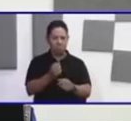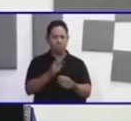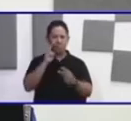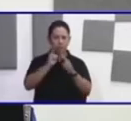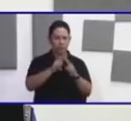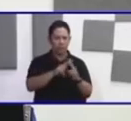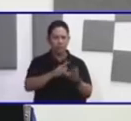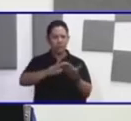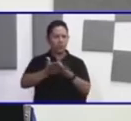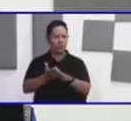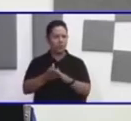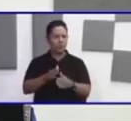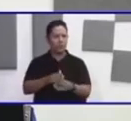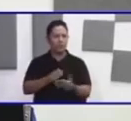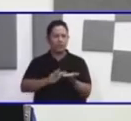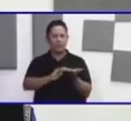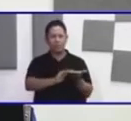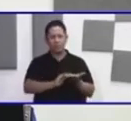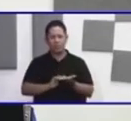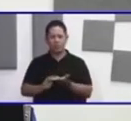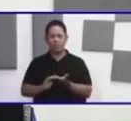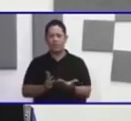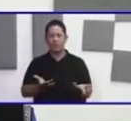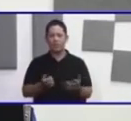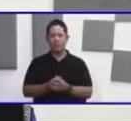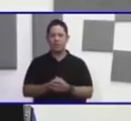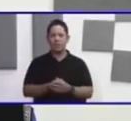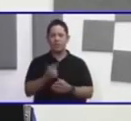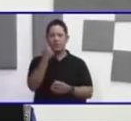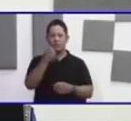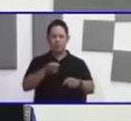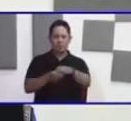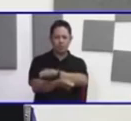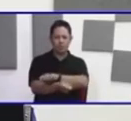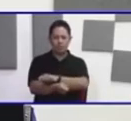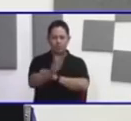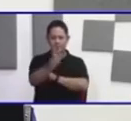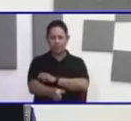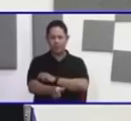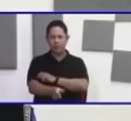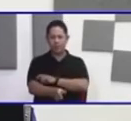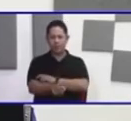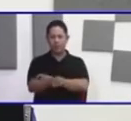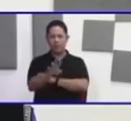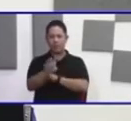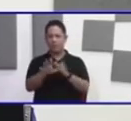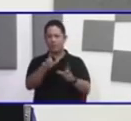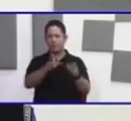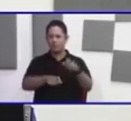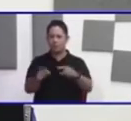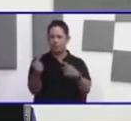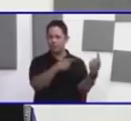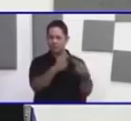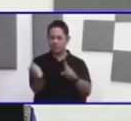de la comunidad y se han puesto en práctica, solamente se ha presentado un homicidio, 9 casos de lesiones personales y